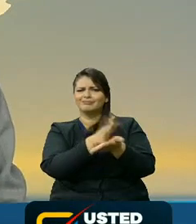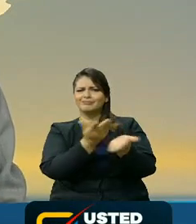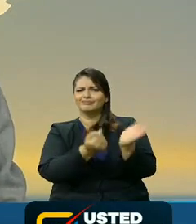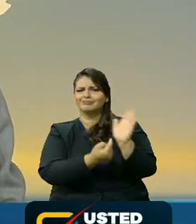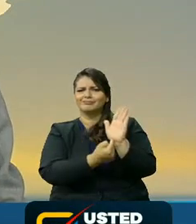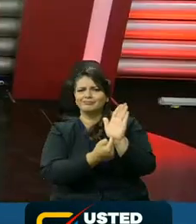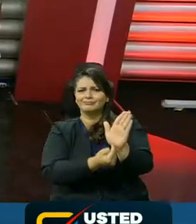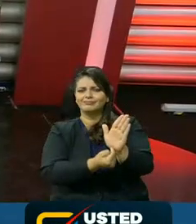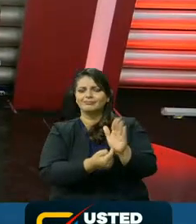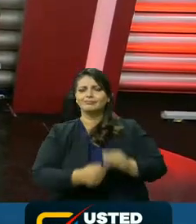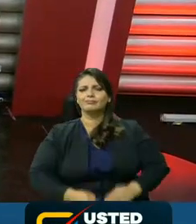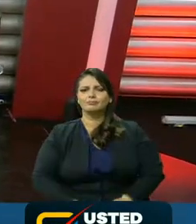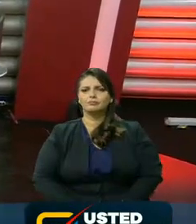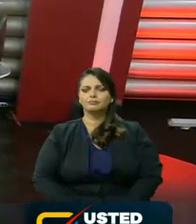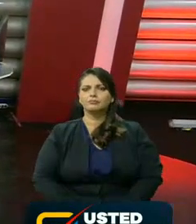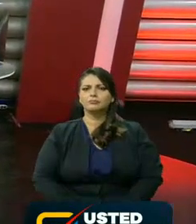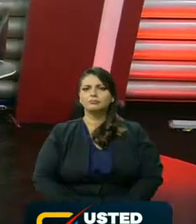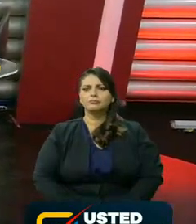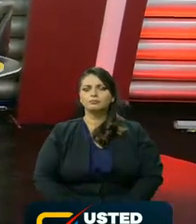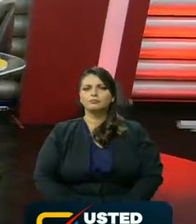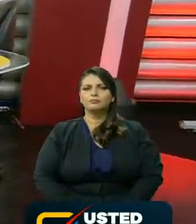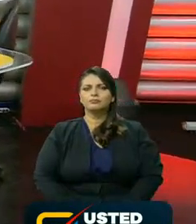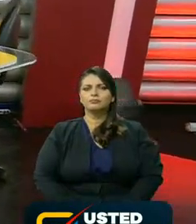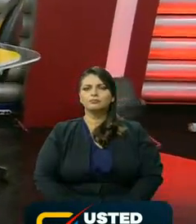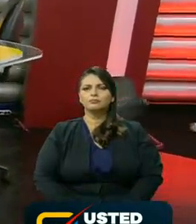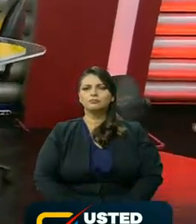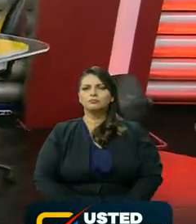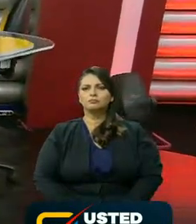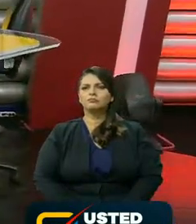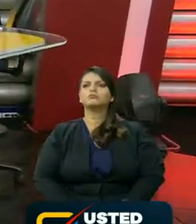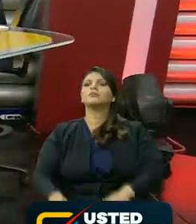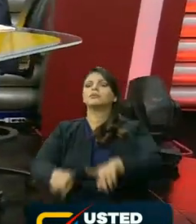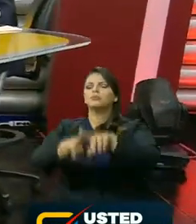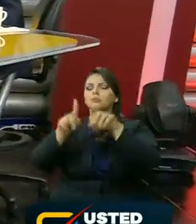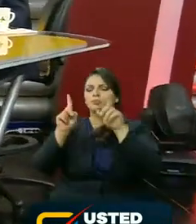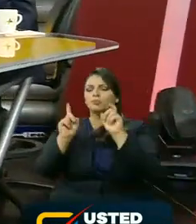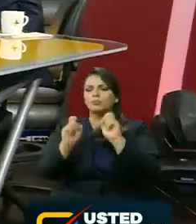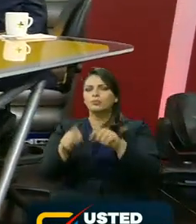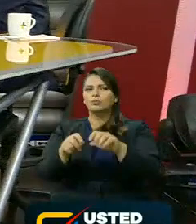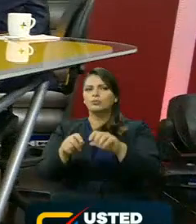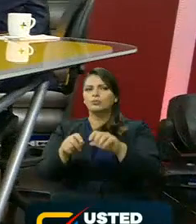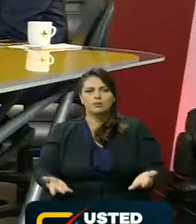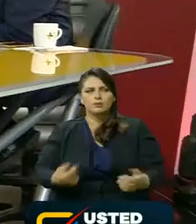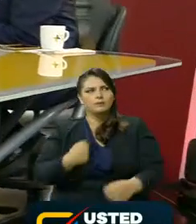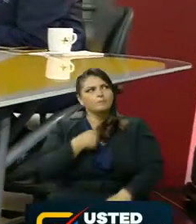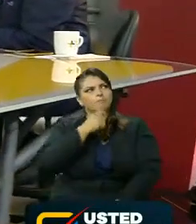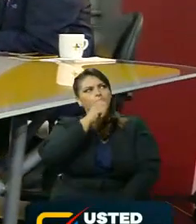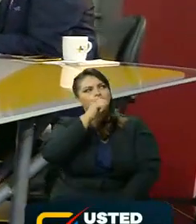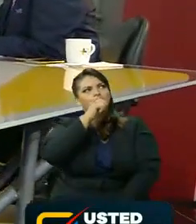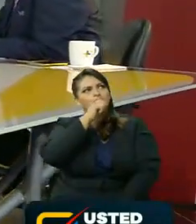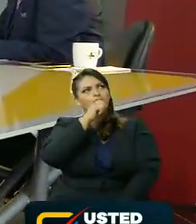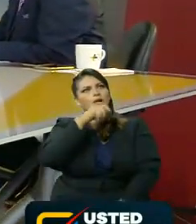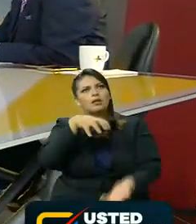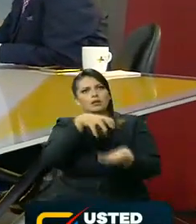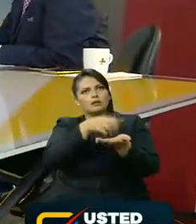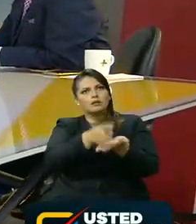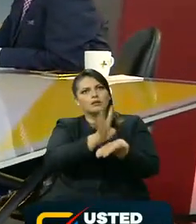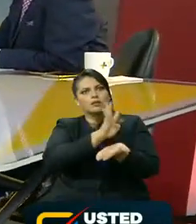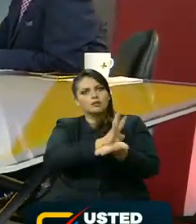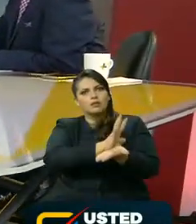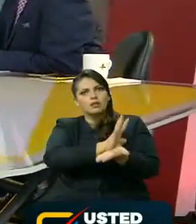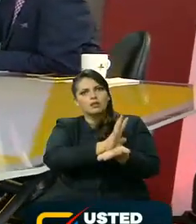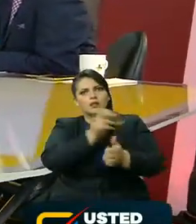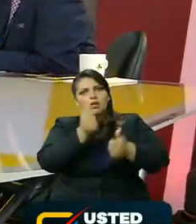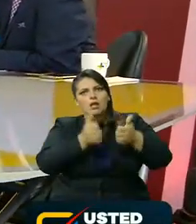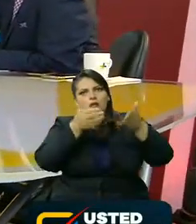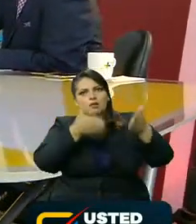de una consulta. Son no me acuerdo cuántos legisladores. 120, creo. Ya. Yo no